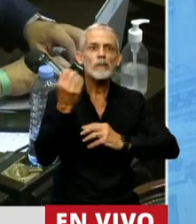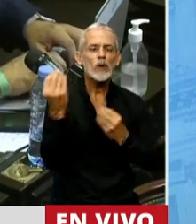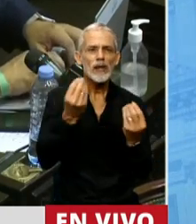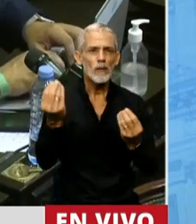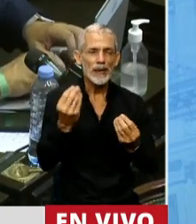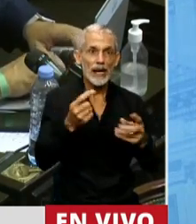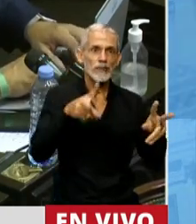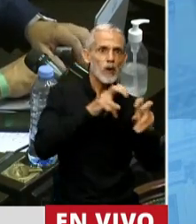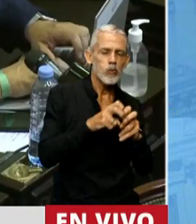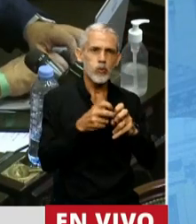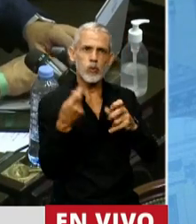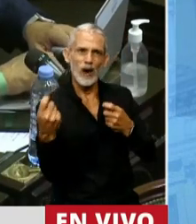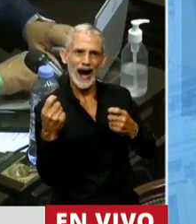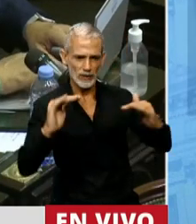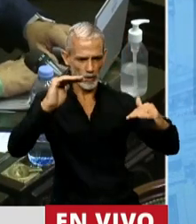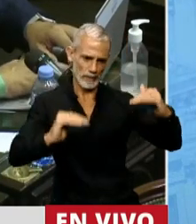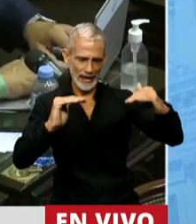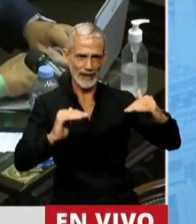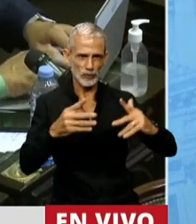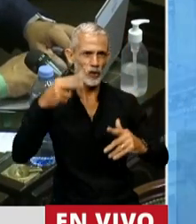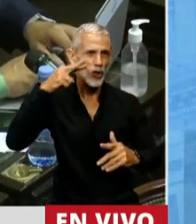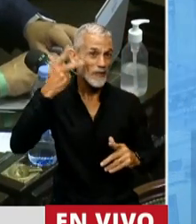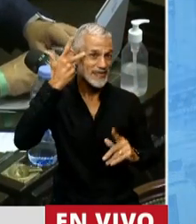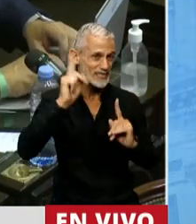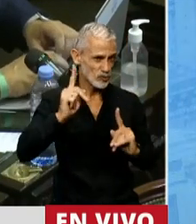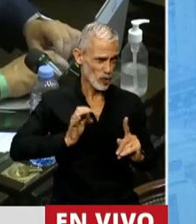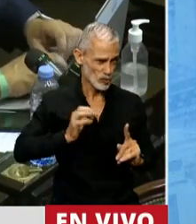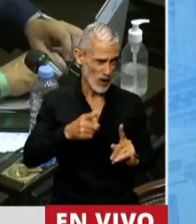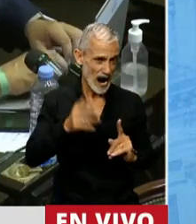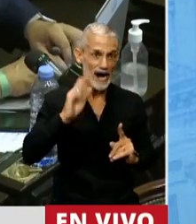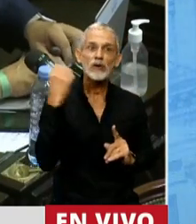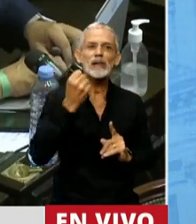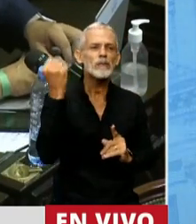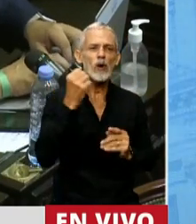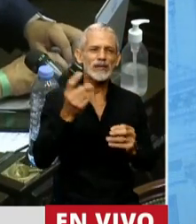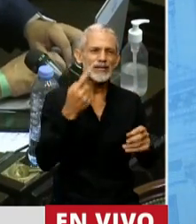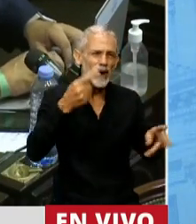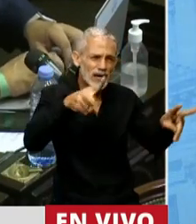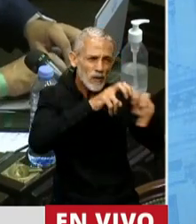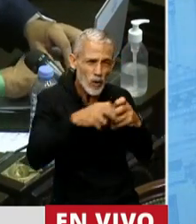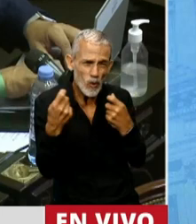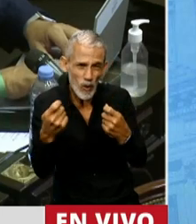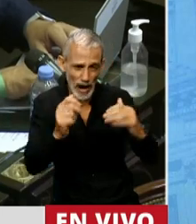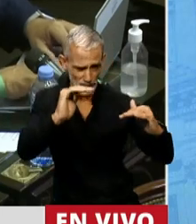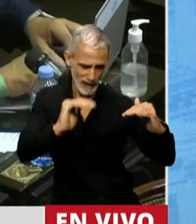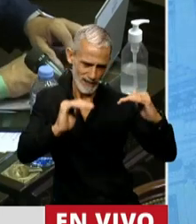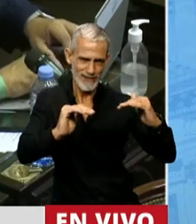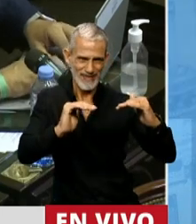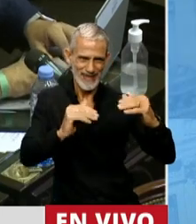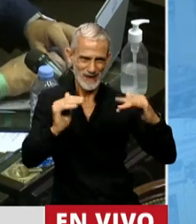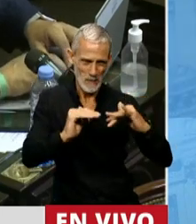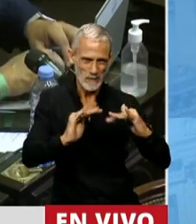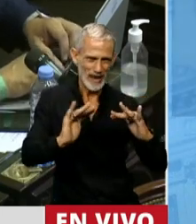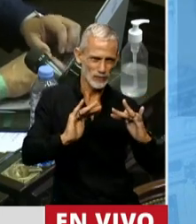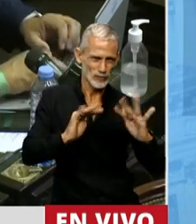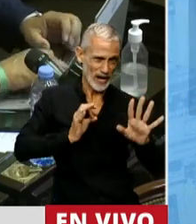reducir el déficit fiscal primario del 2018. Elemento vital para reducir el déficit fiscal primario en